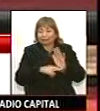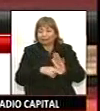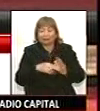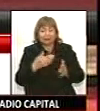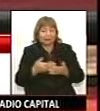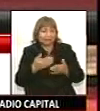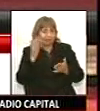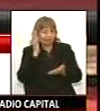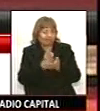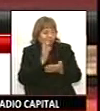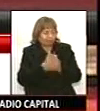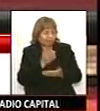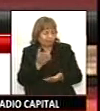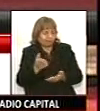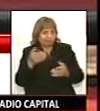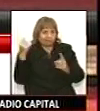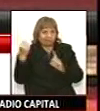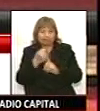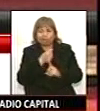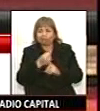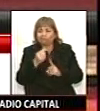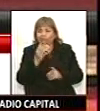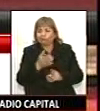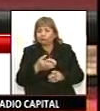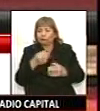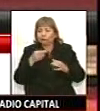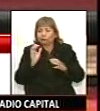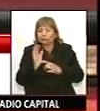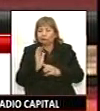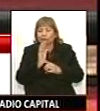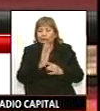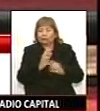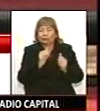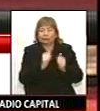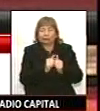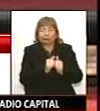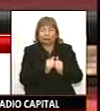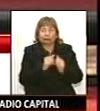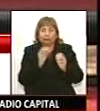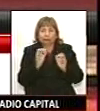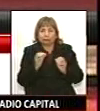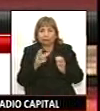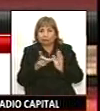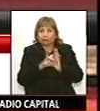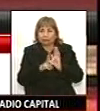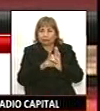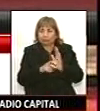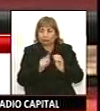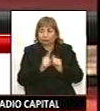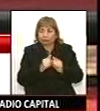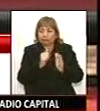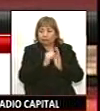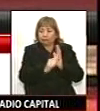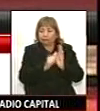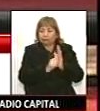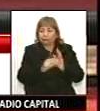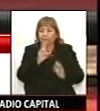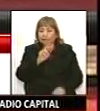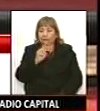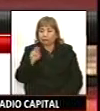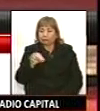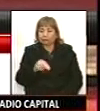prevenir, sancionar y erradicar la violencia, presento una fórmula legal para ser incorporada en el artículo